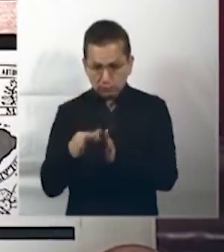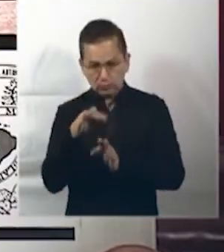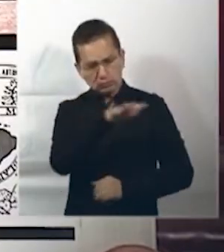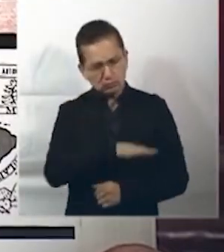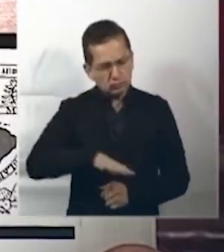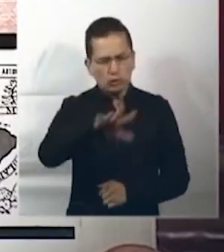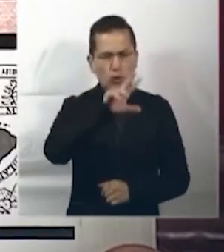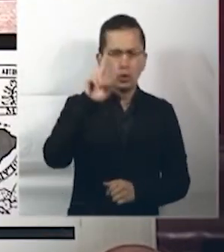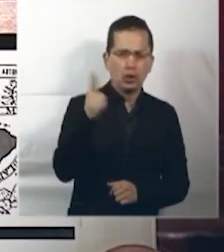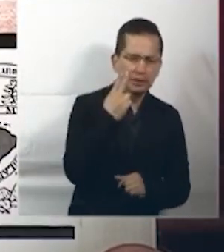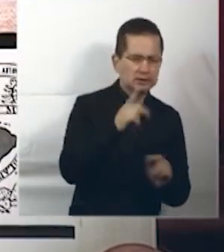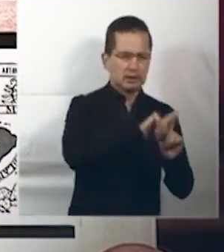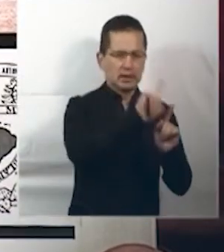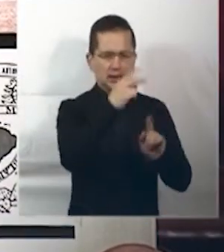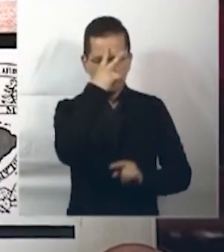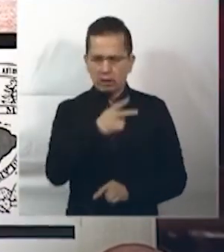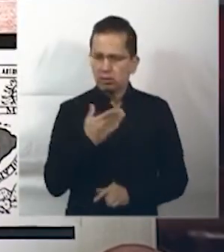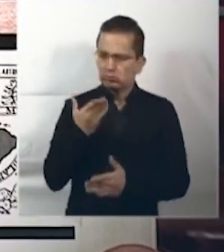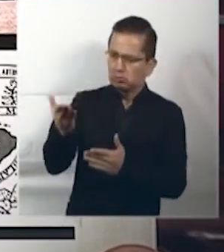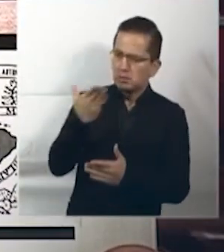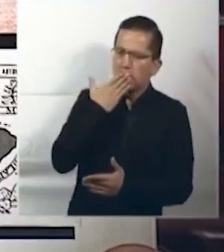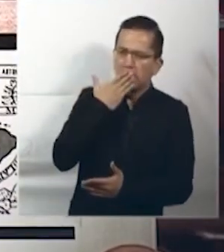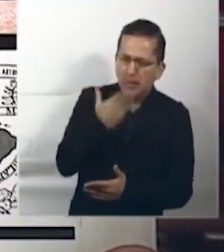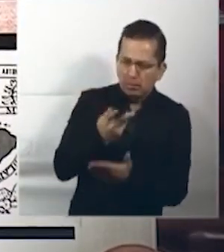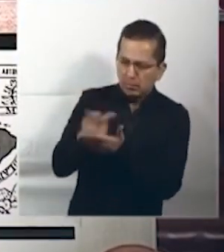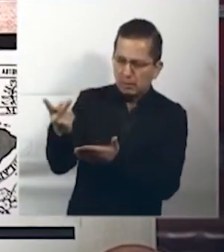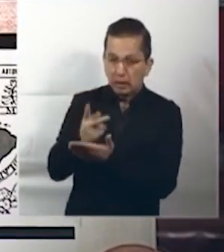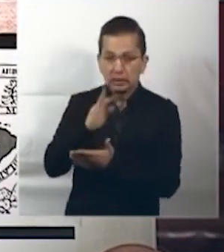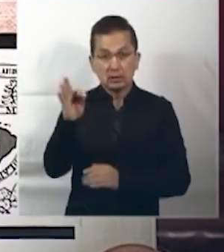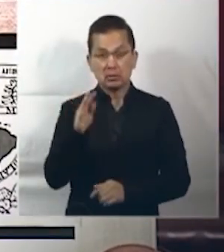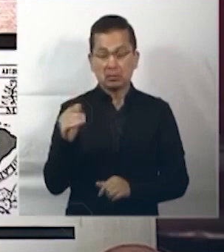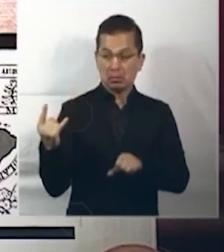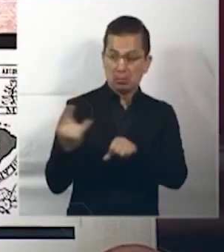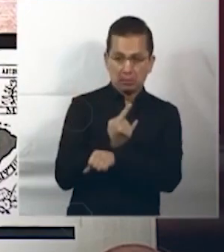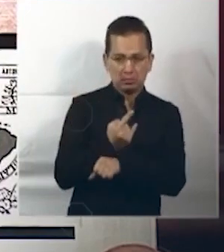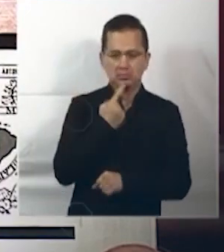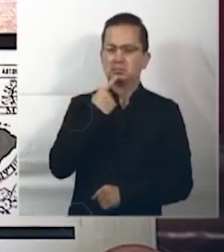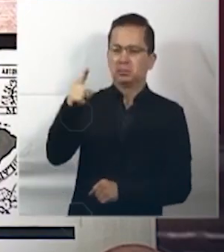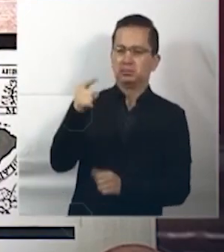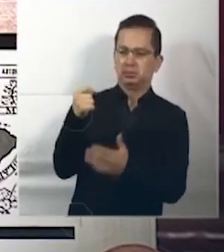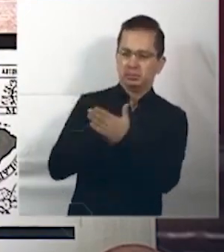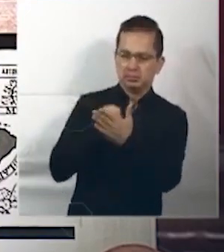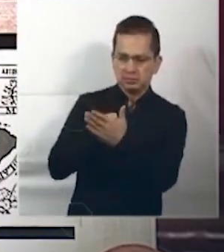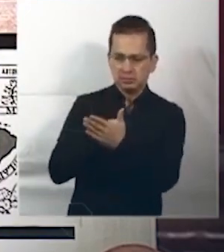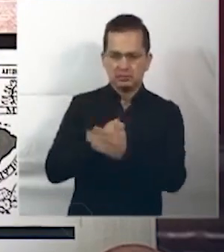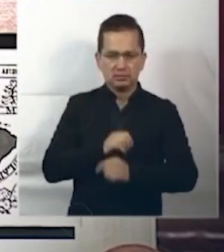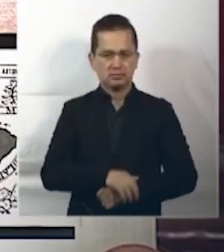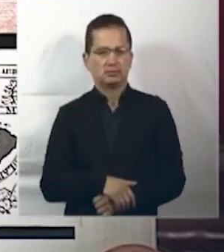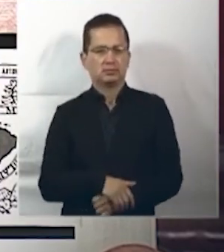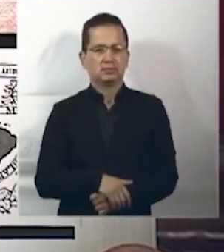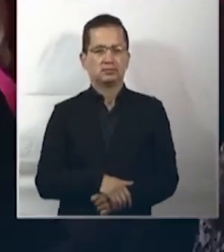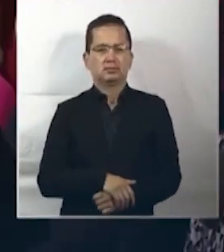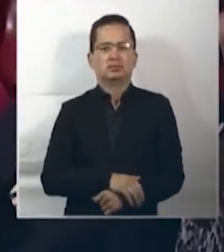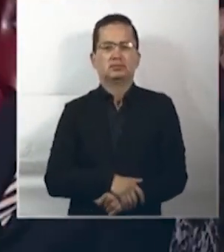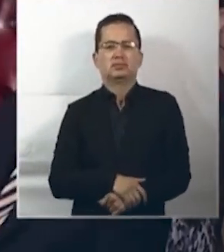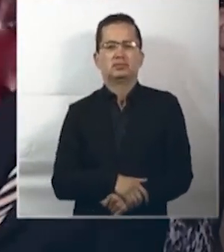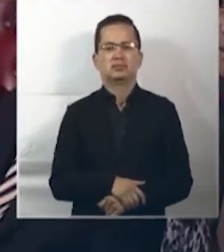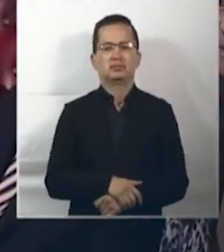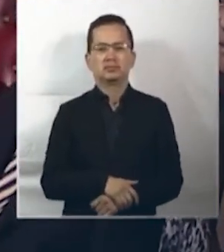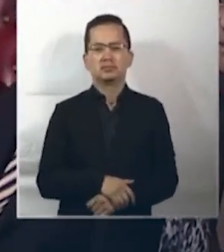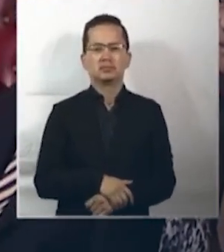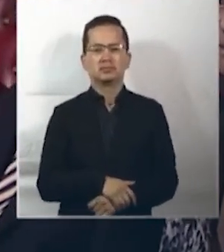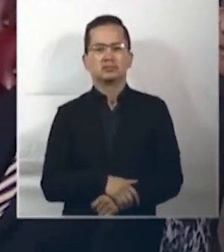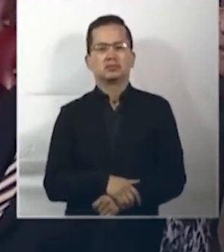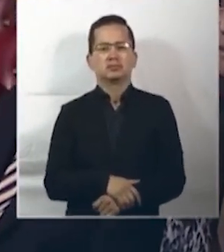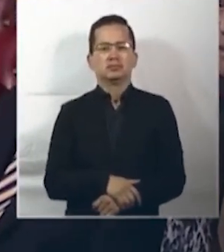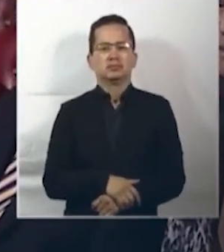Al rendir protesta como rector de la UNAM, Lomelí Vanegas prometió defender la autonomía universitaria ante los problemas que aquejan a